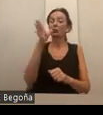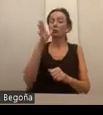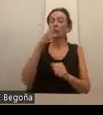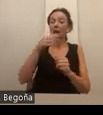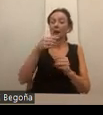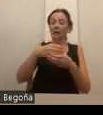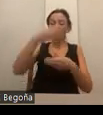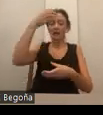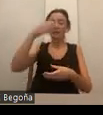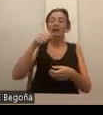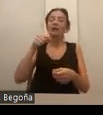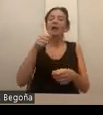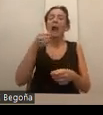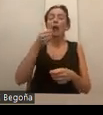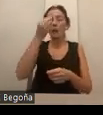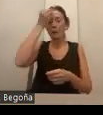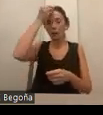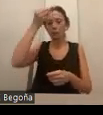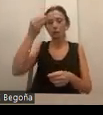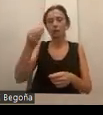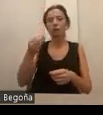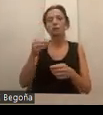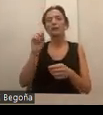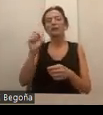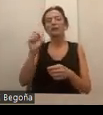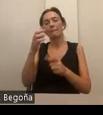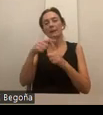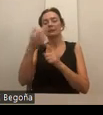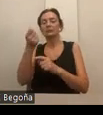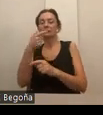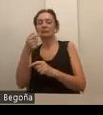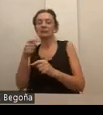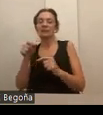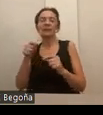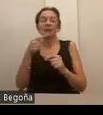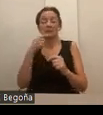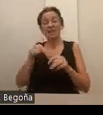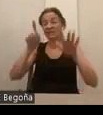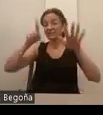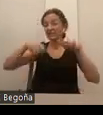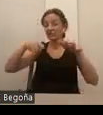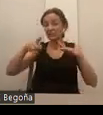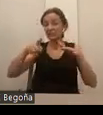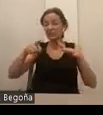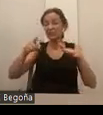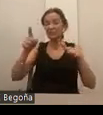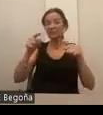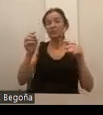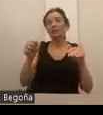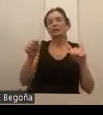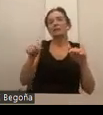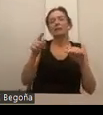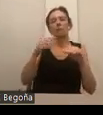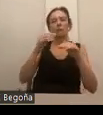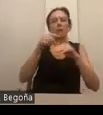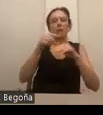cápsula de reishi al día y en 6 meses le pasaron de insulina a pastillas de metformina y después de 2 meses más que seguía haciendo bajadas de